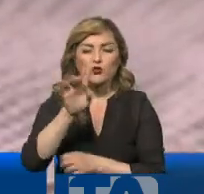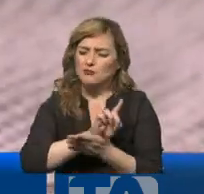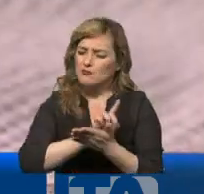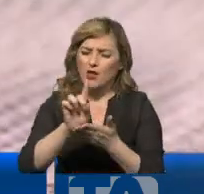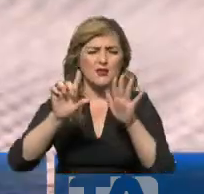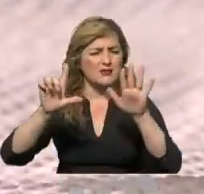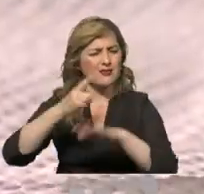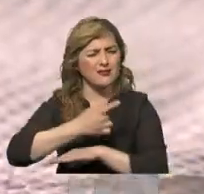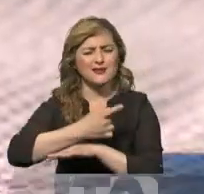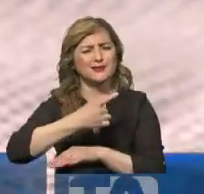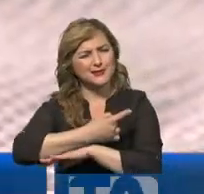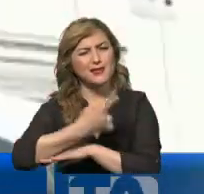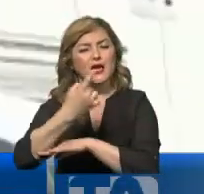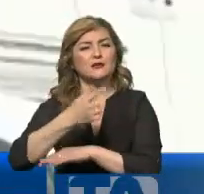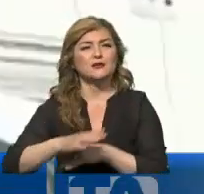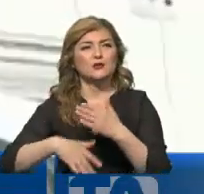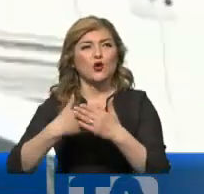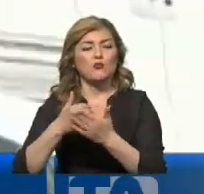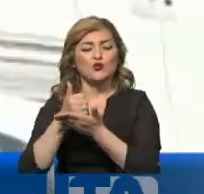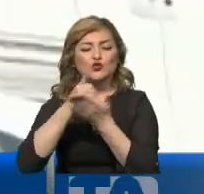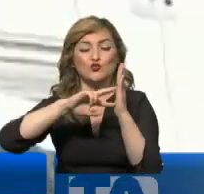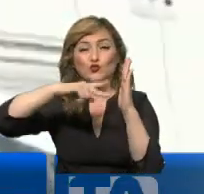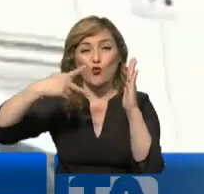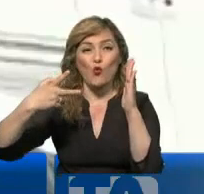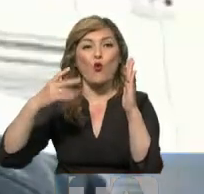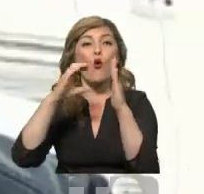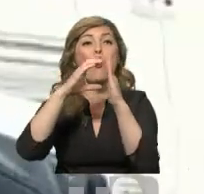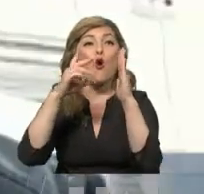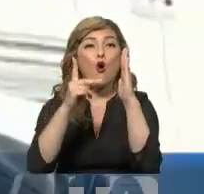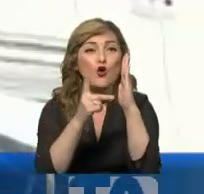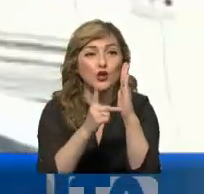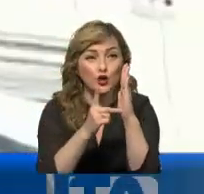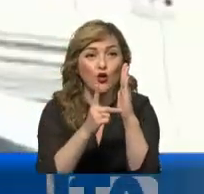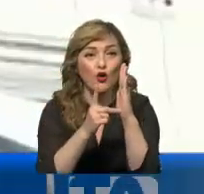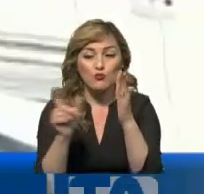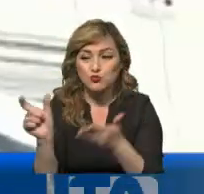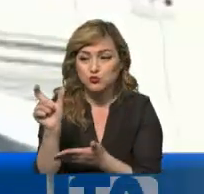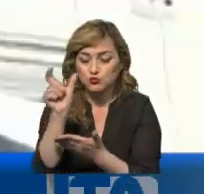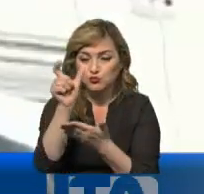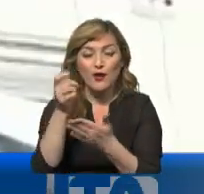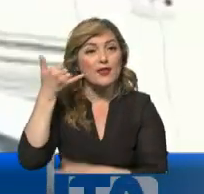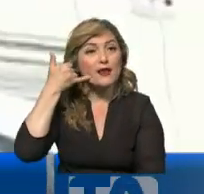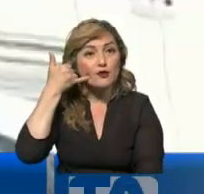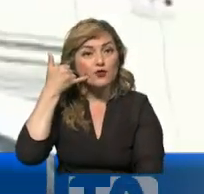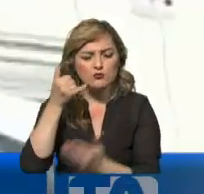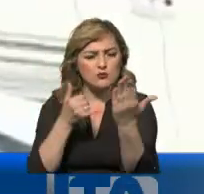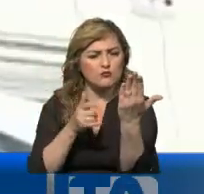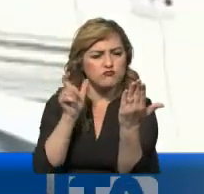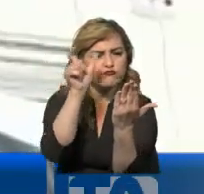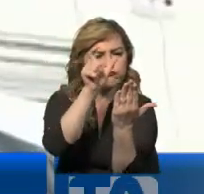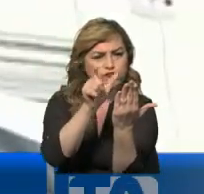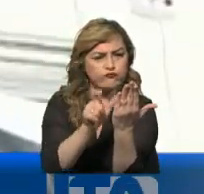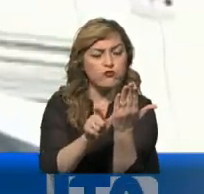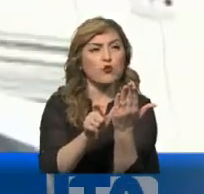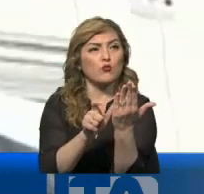mantienen controles con ayuda de la tecnología. Uno le escanea un código que hay a las entradas de las bases con el teléfono y él le dice a uno